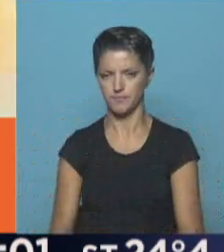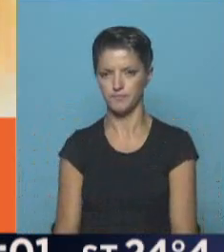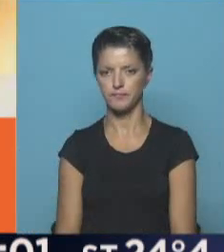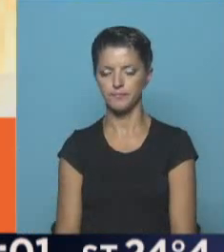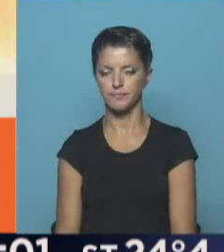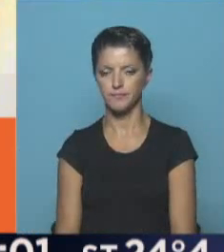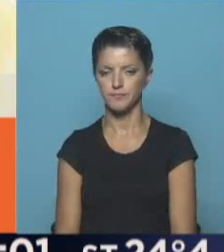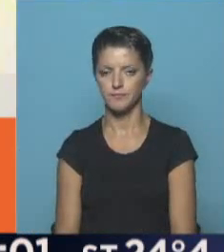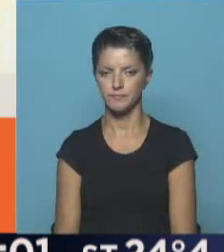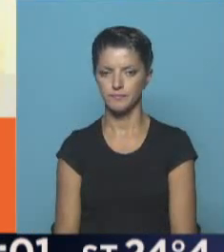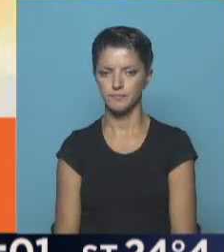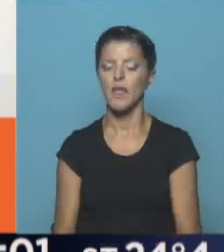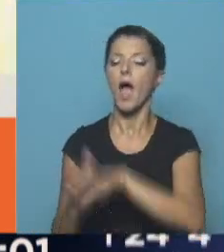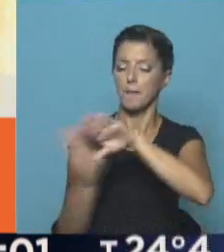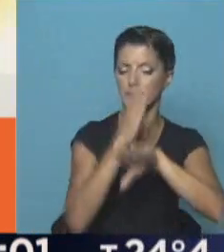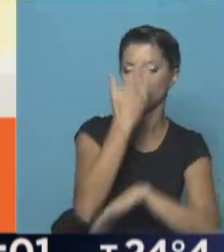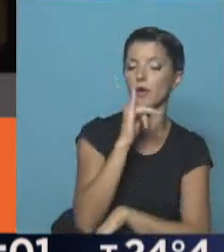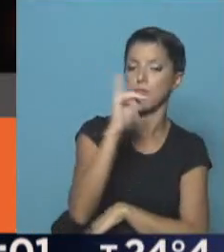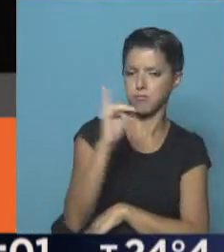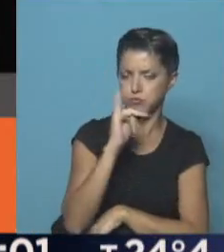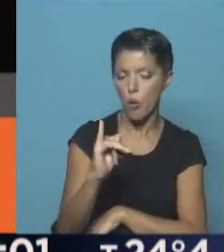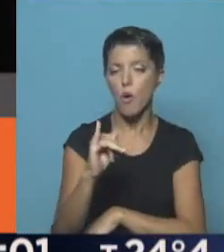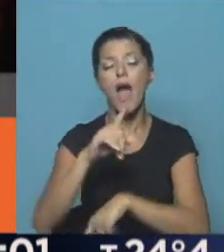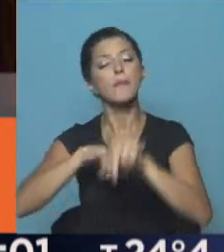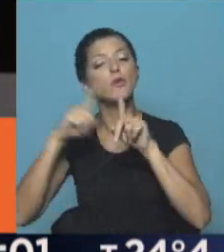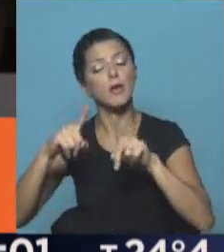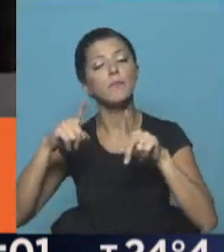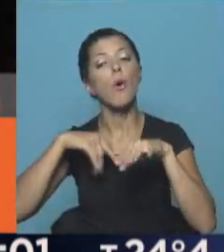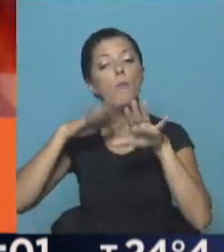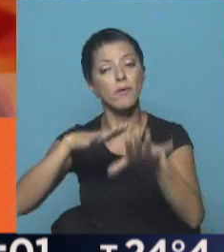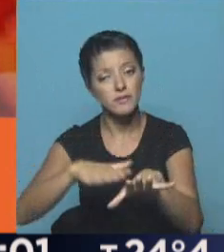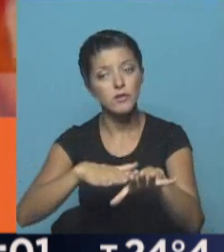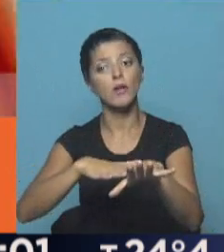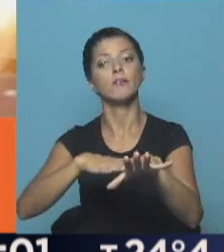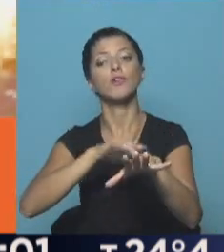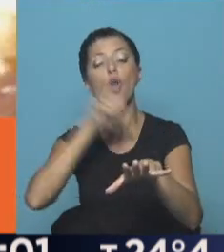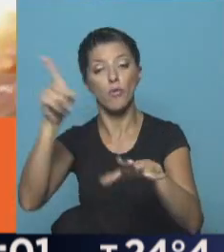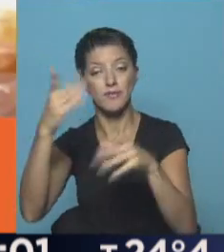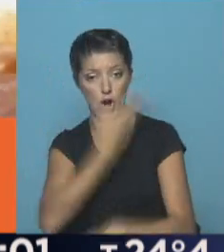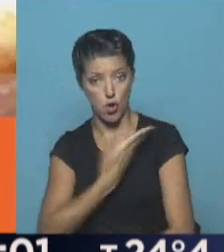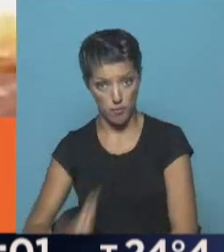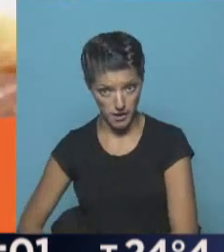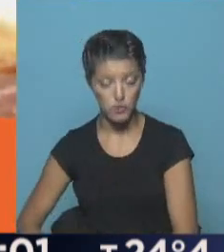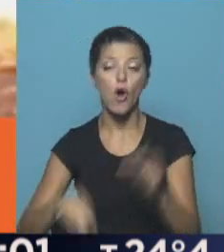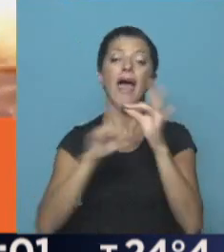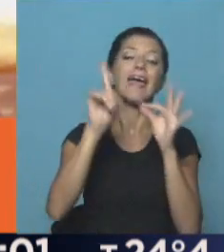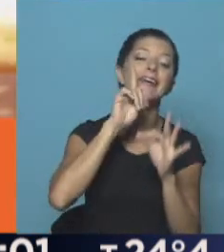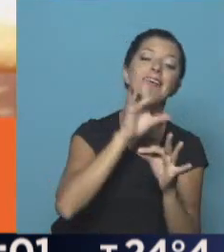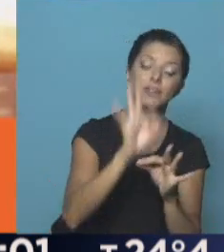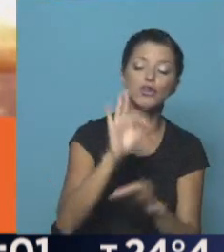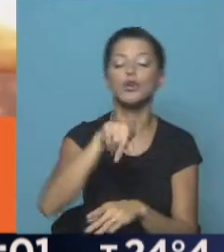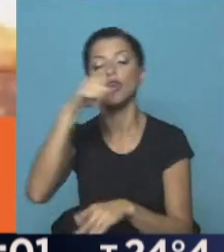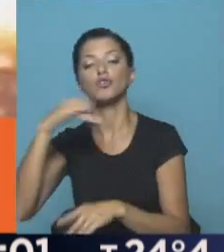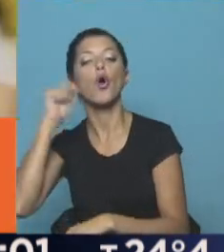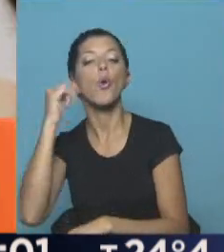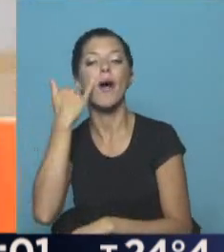Más allá de estas denuncias, las movilizaciones opositoras en Quito y en otras ciudades como Guayaquil perdieron intensidad.